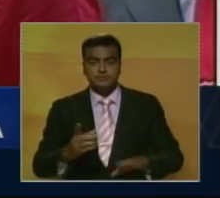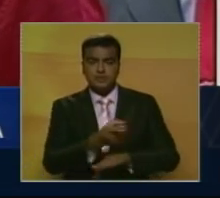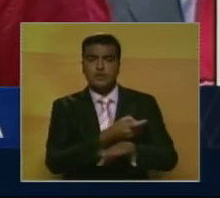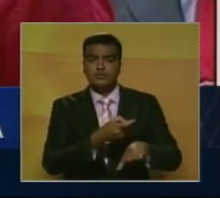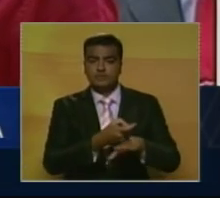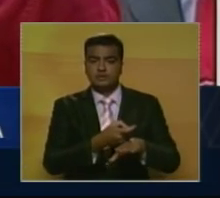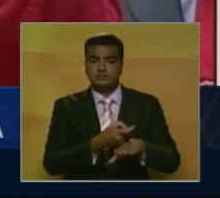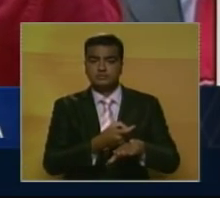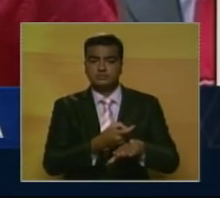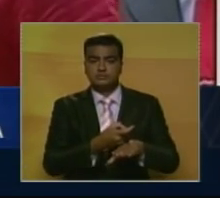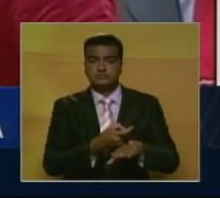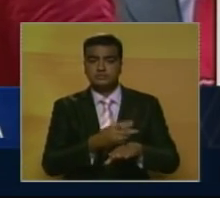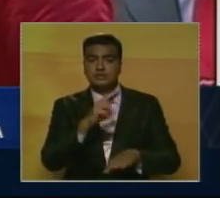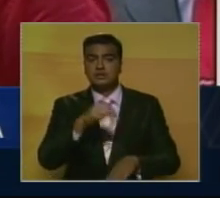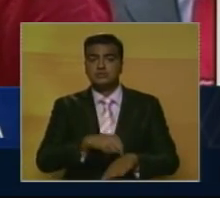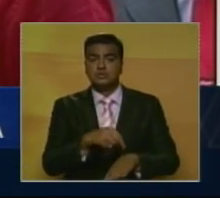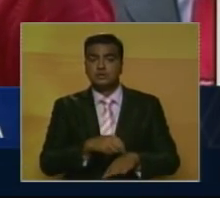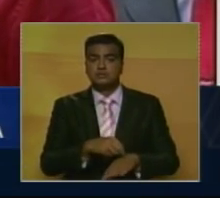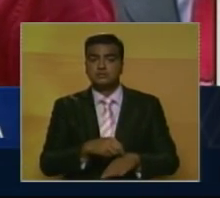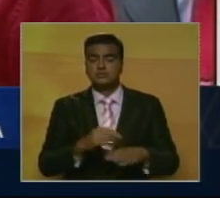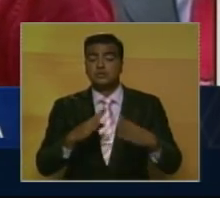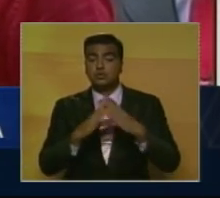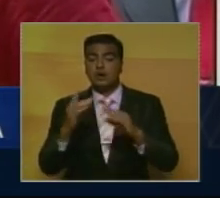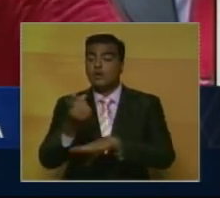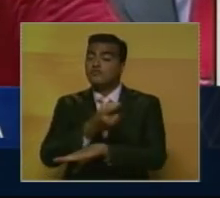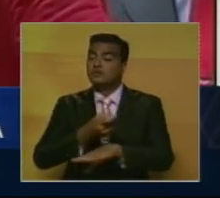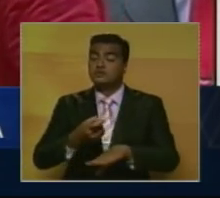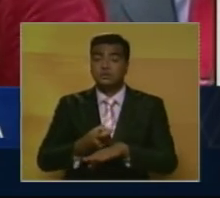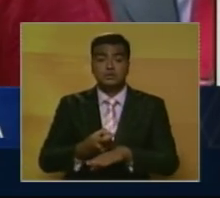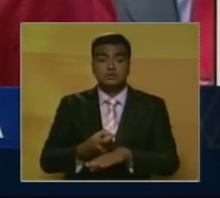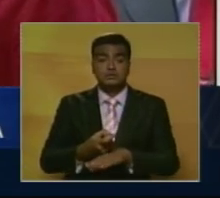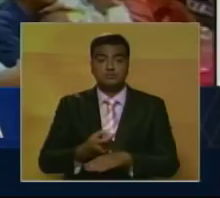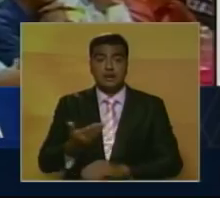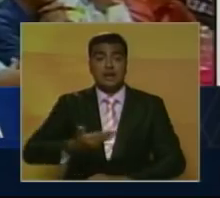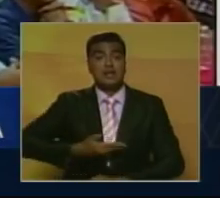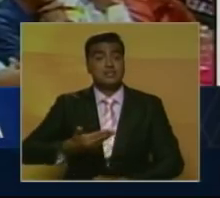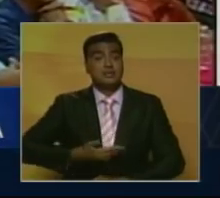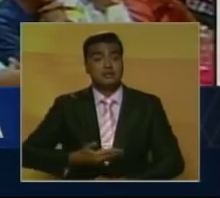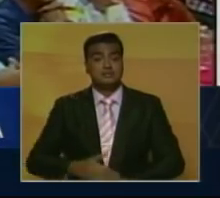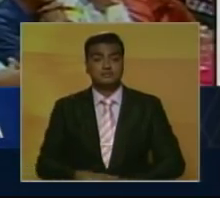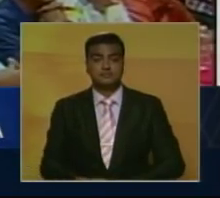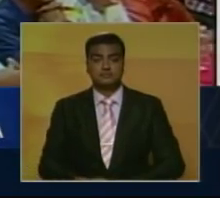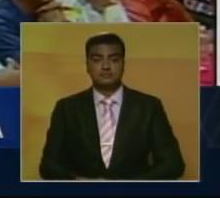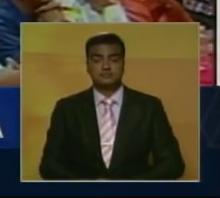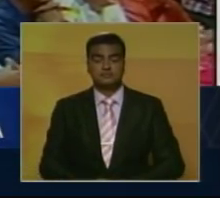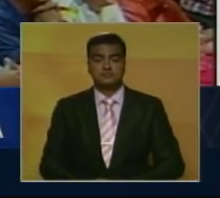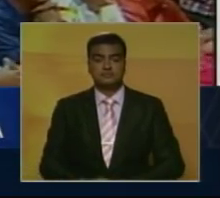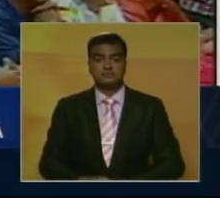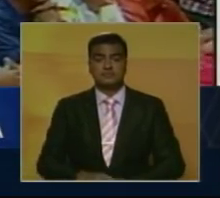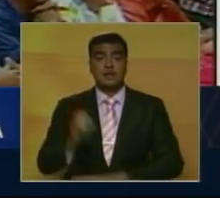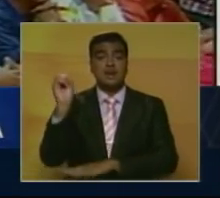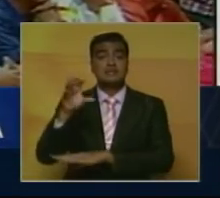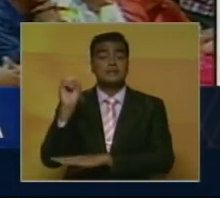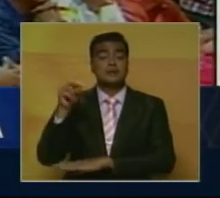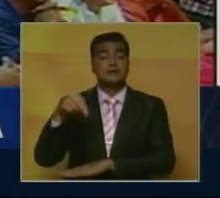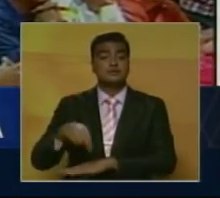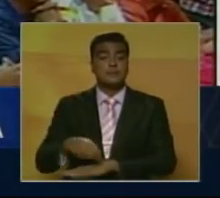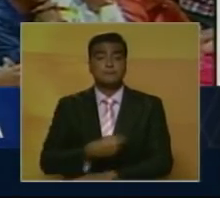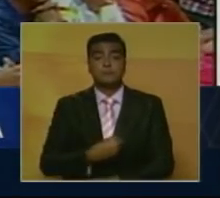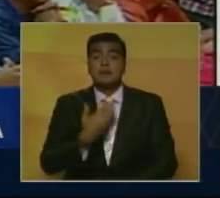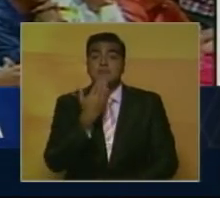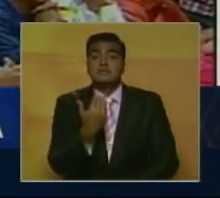gobierno nacional, las gobernaciones, las alcaldías, la asamblea,